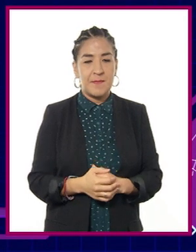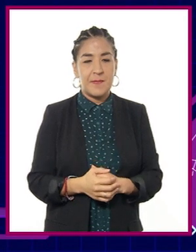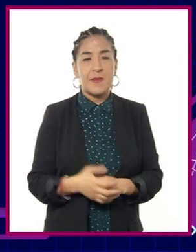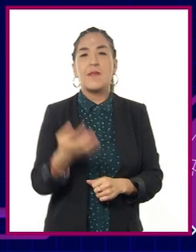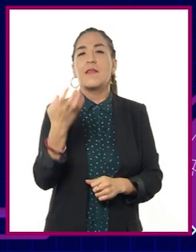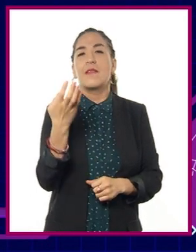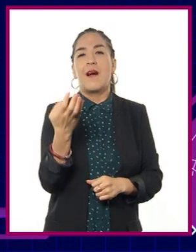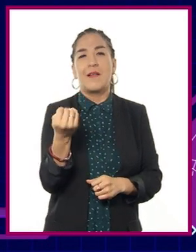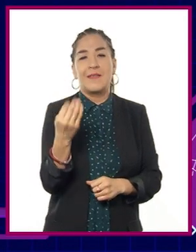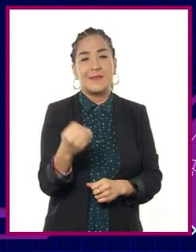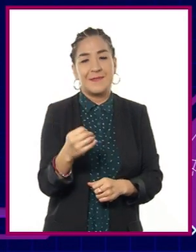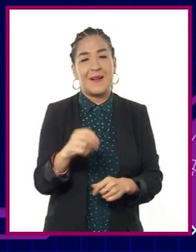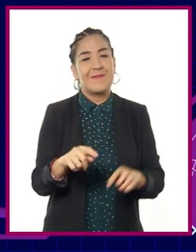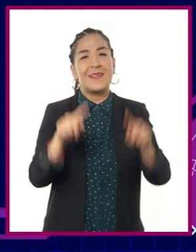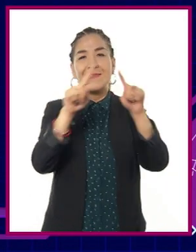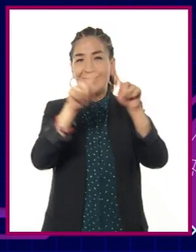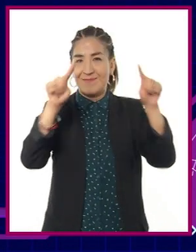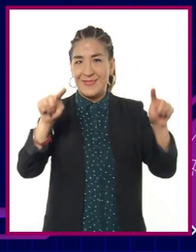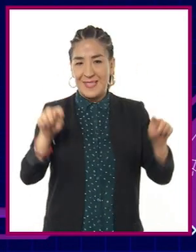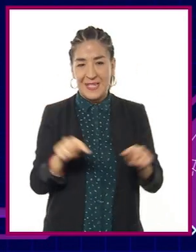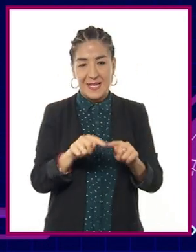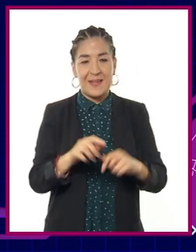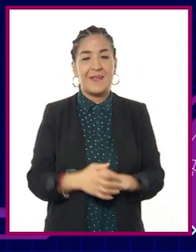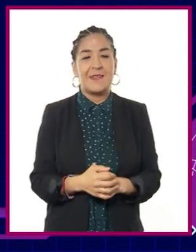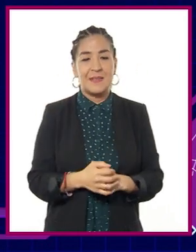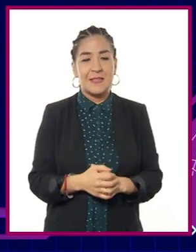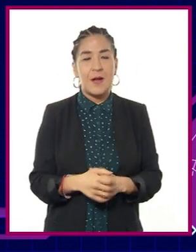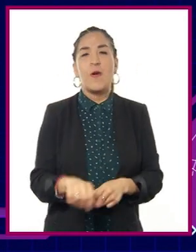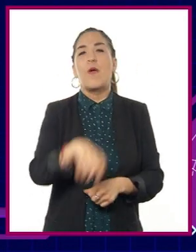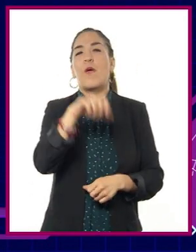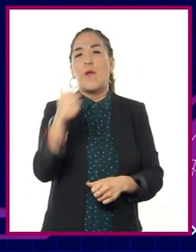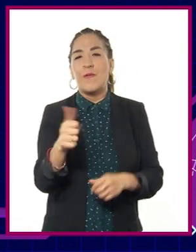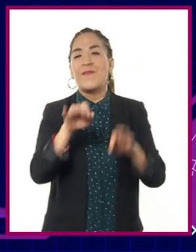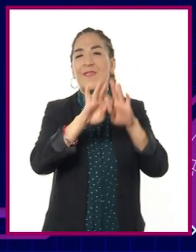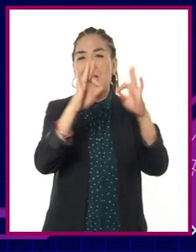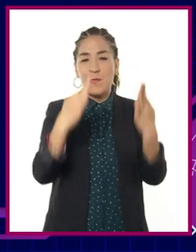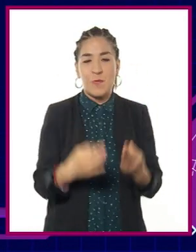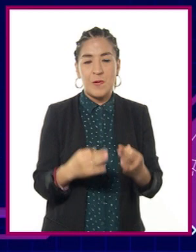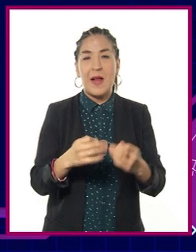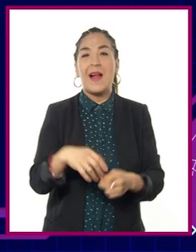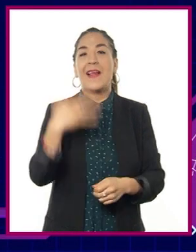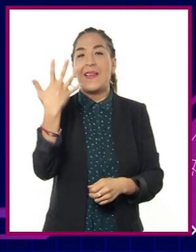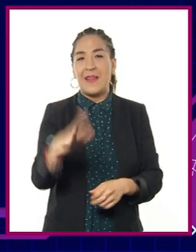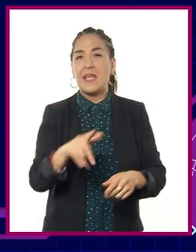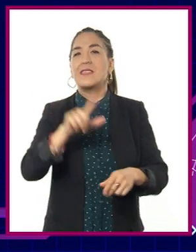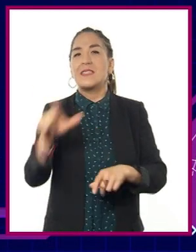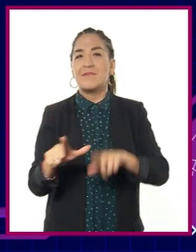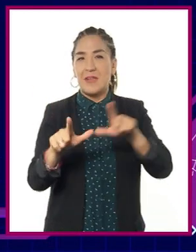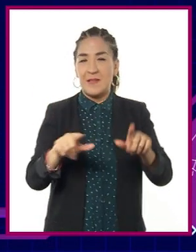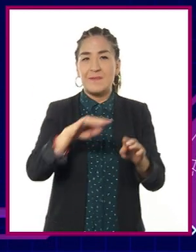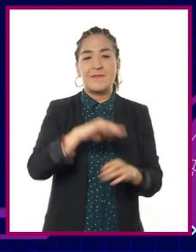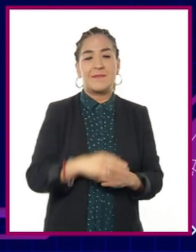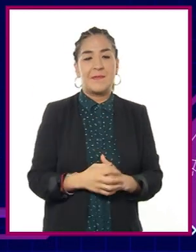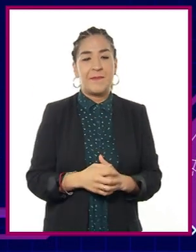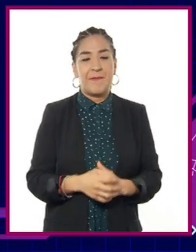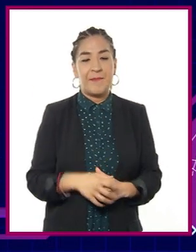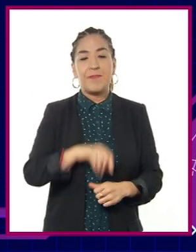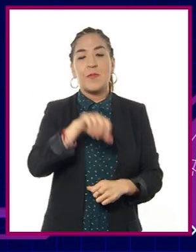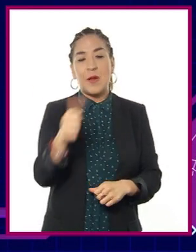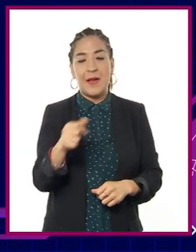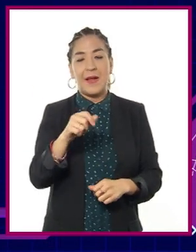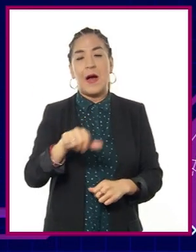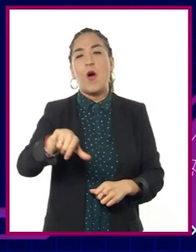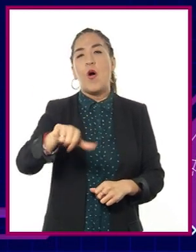lados. El decágono, 10 lados. Endecágono, 11 lados.